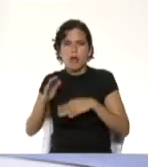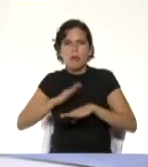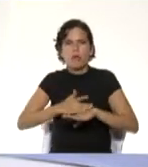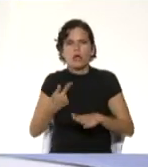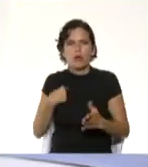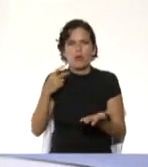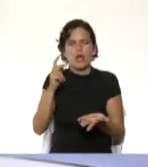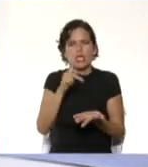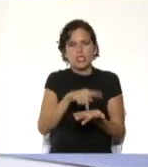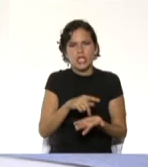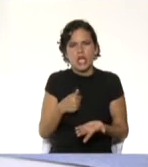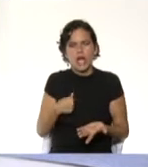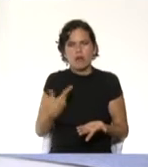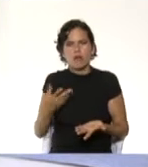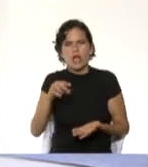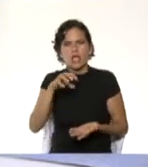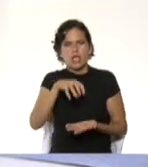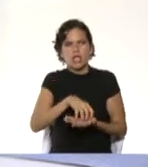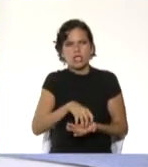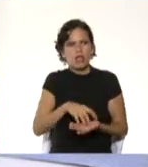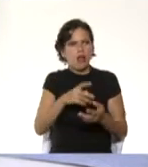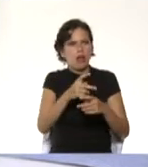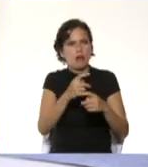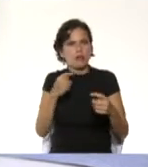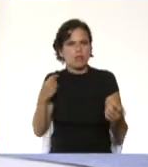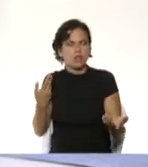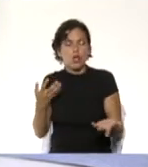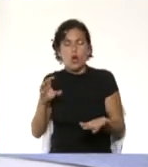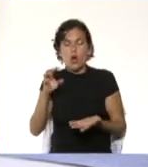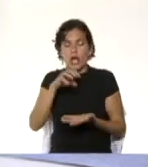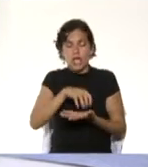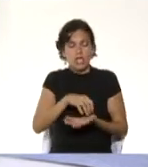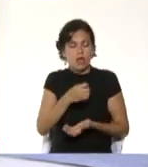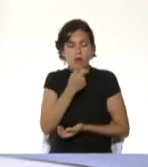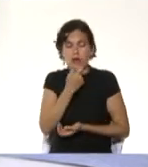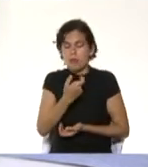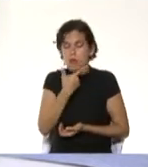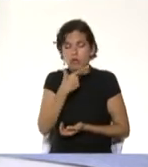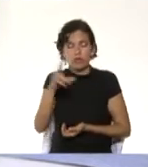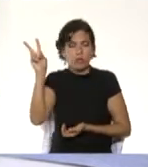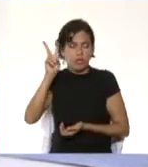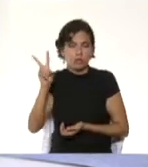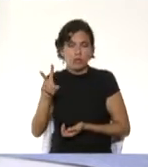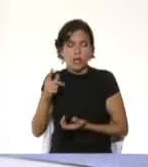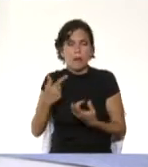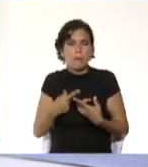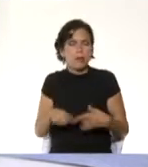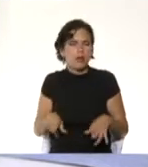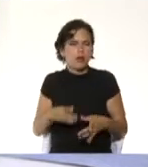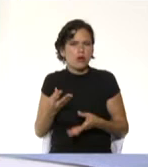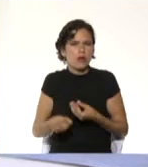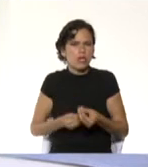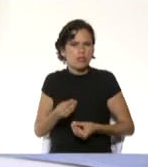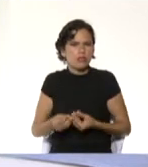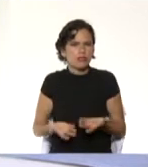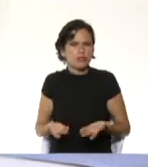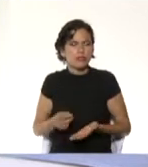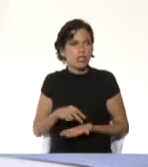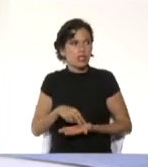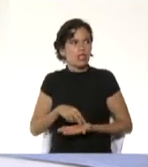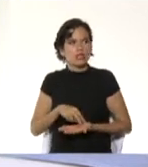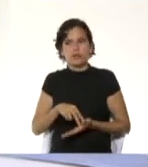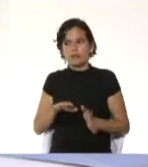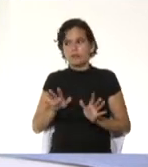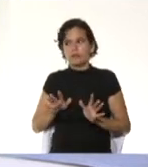organizarme, porque entonces voy a llegar allá, voy a estar en el estado Amazonas, un estado hermoso de Venezuela, pero ¿qué voy a hacer? Me voy a quedar